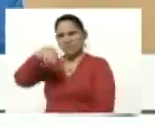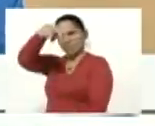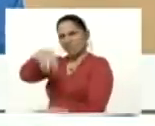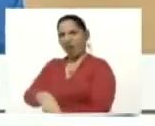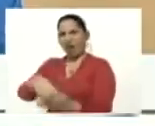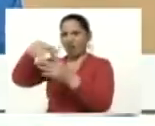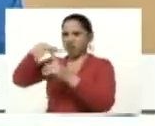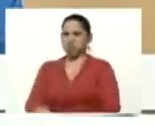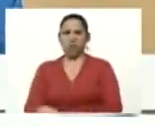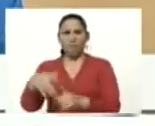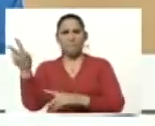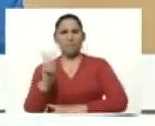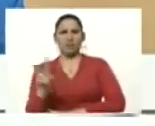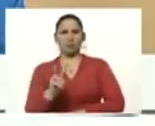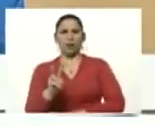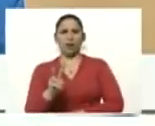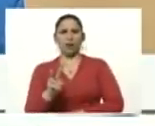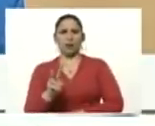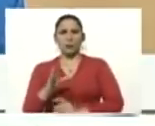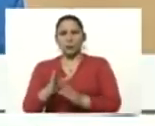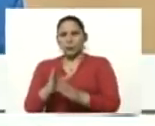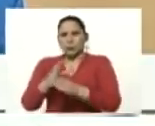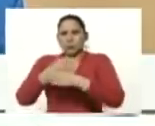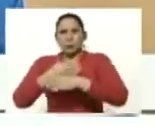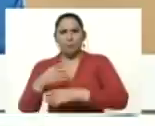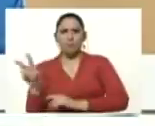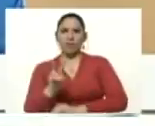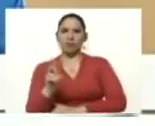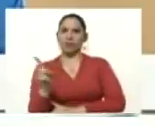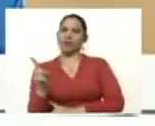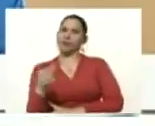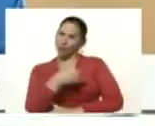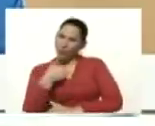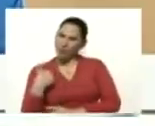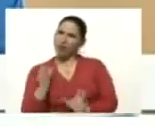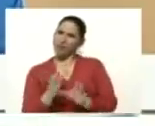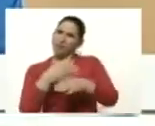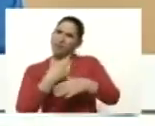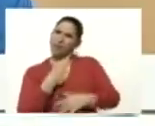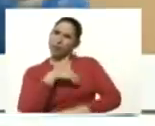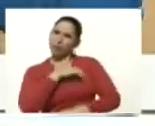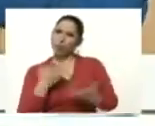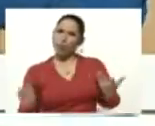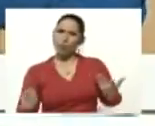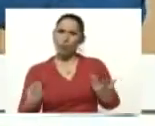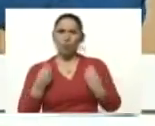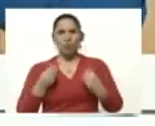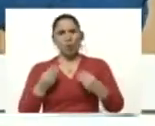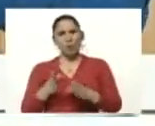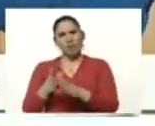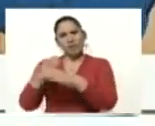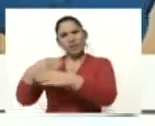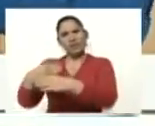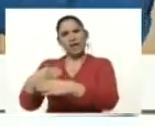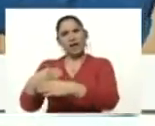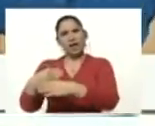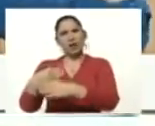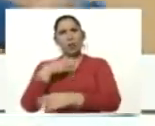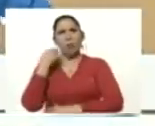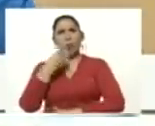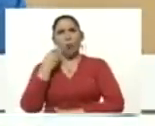Arrodillaremos a Venezuela, asfixiaremos a Venezuela. Nos quieren asfixiar, como asfixiaron a este